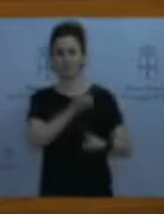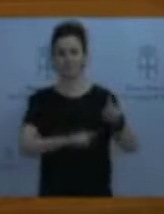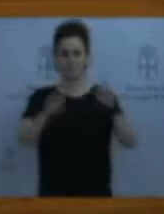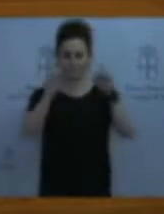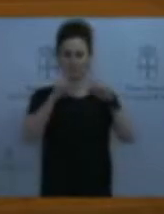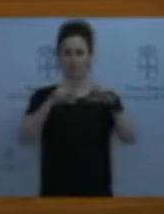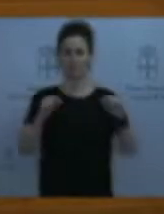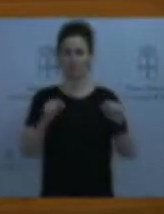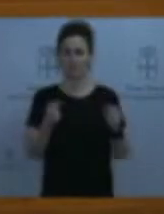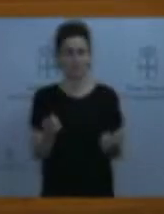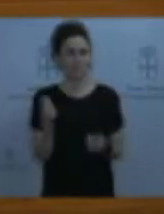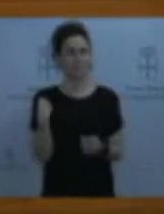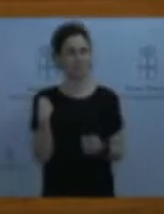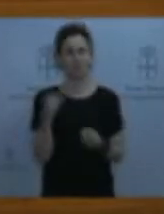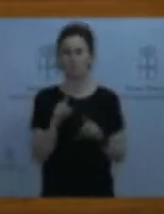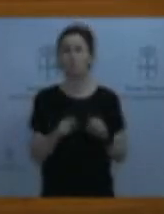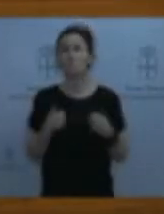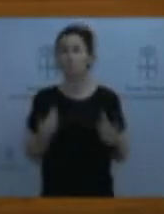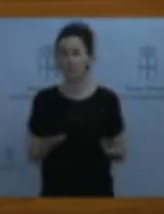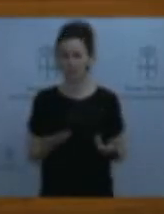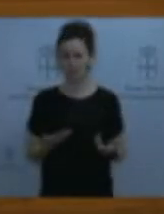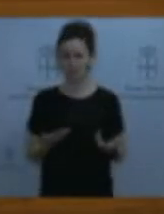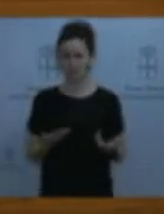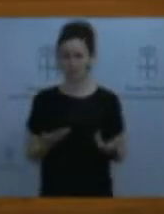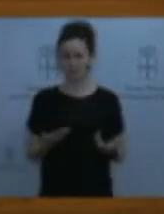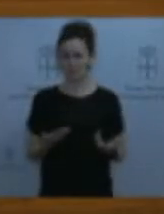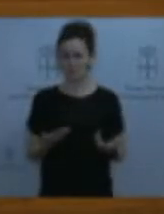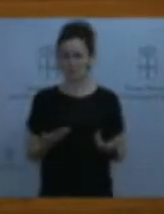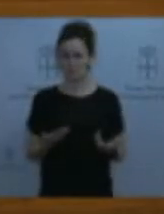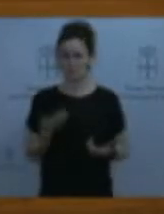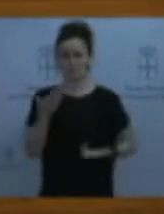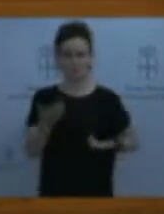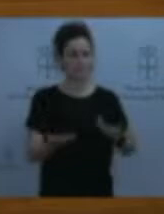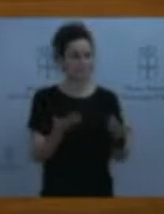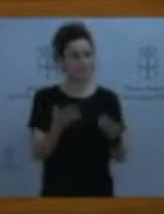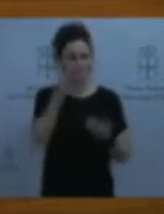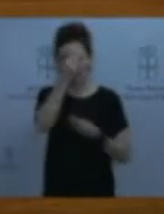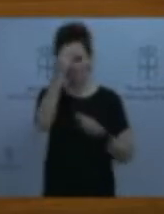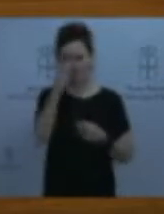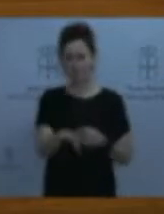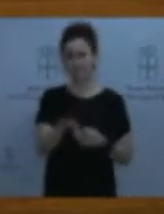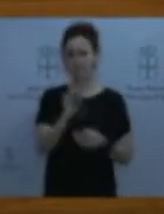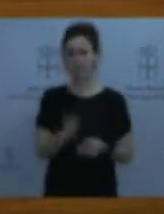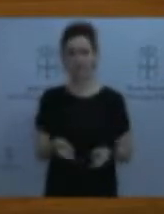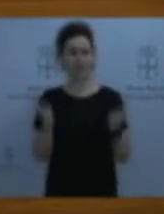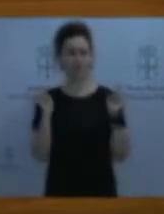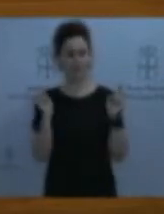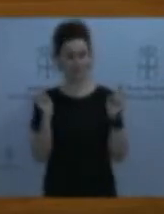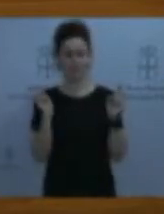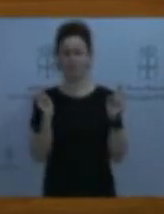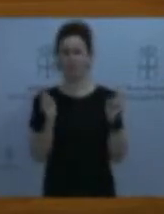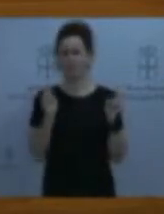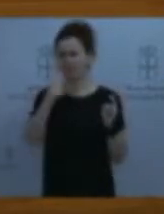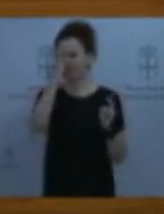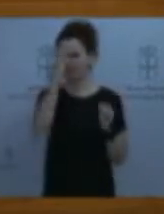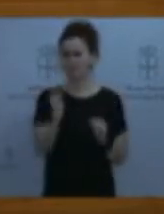preguntamos cuáles son los problemas que tenemos, constatamos que quizás el problema de la supuesta libertad de elección no sea el principal y mucho